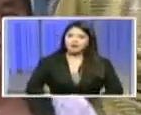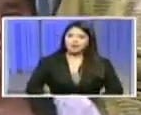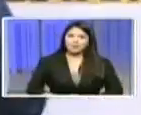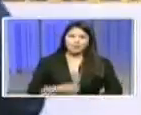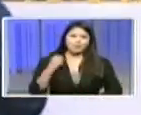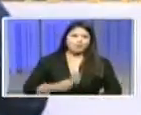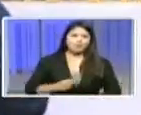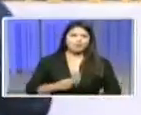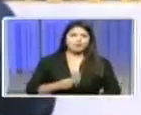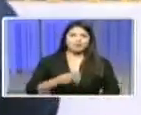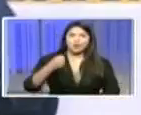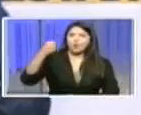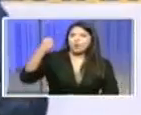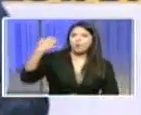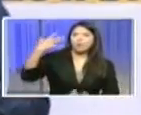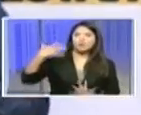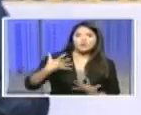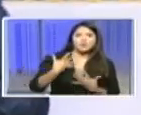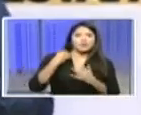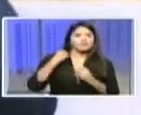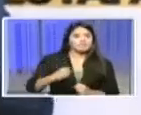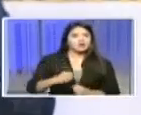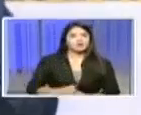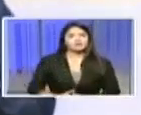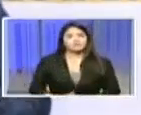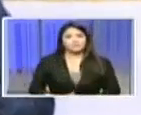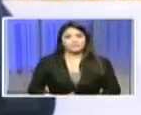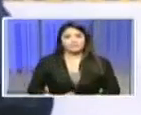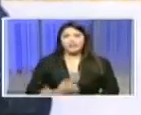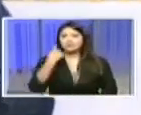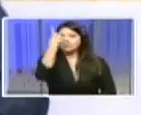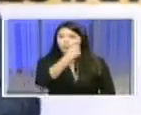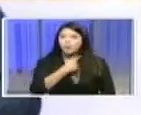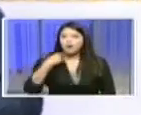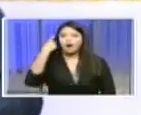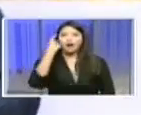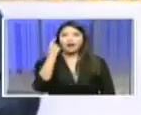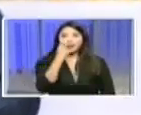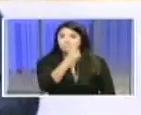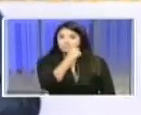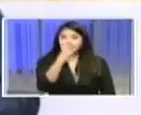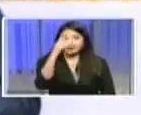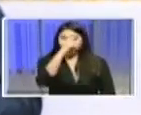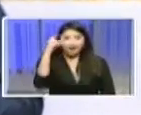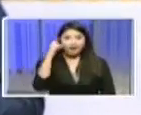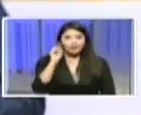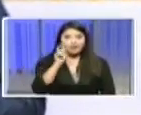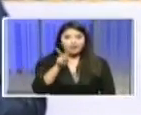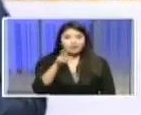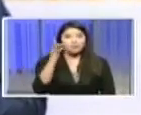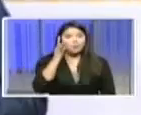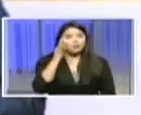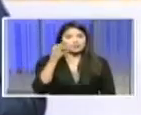¡qué luz! En su rostro, en su mirada.